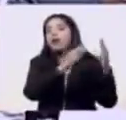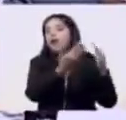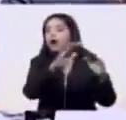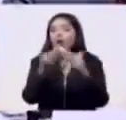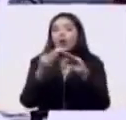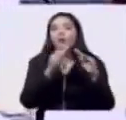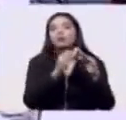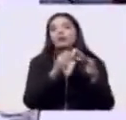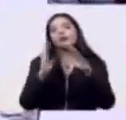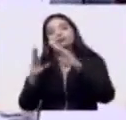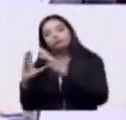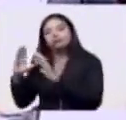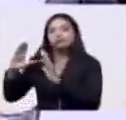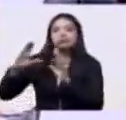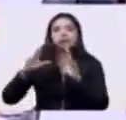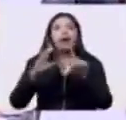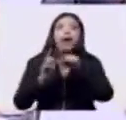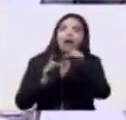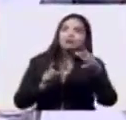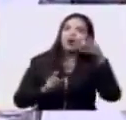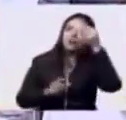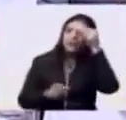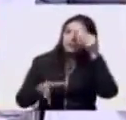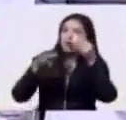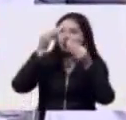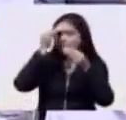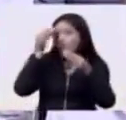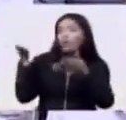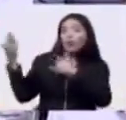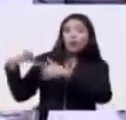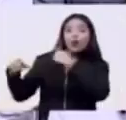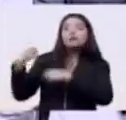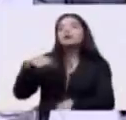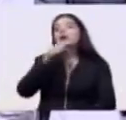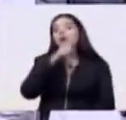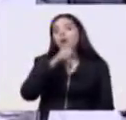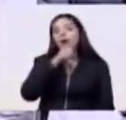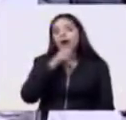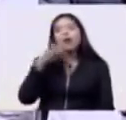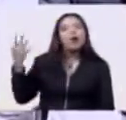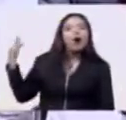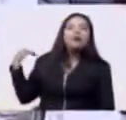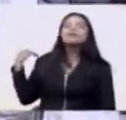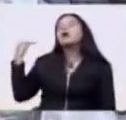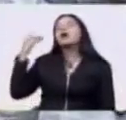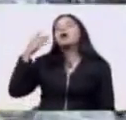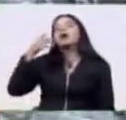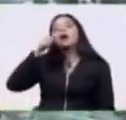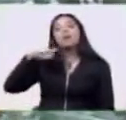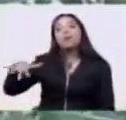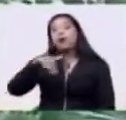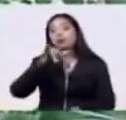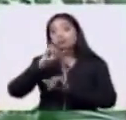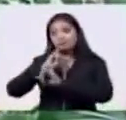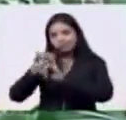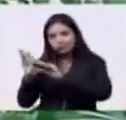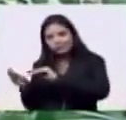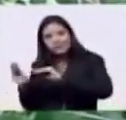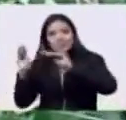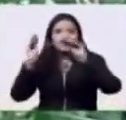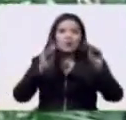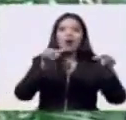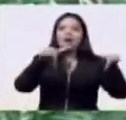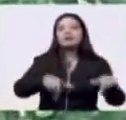el San Juan Bautista que aprendieron con sus antecesores en sus pueblos. Y ese pueblo se mudó completo a Caracas precisamente